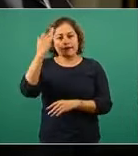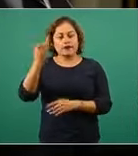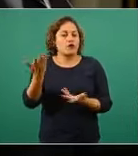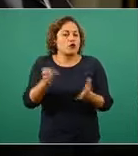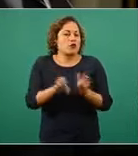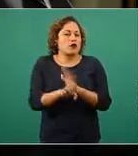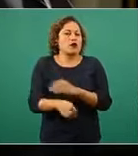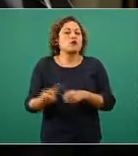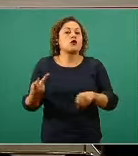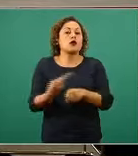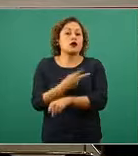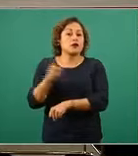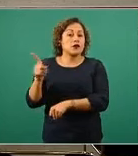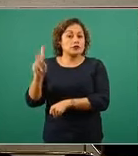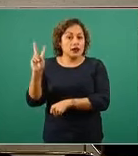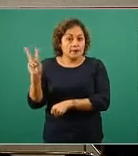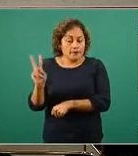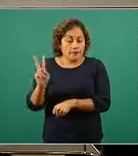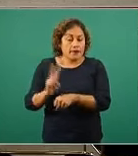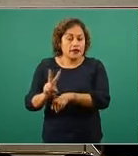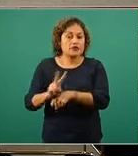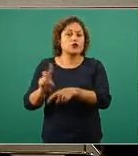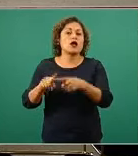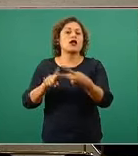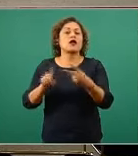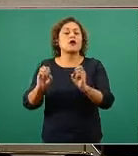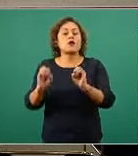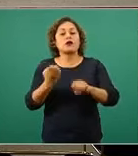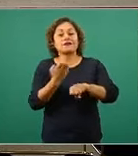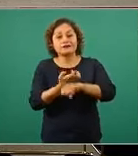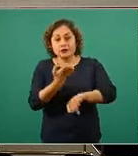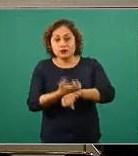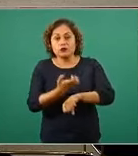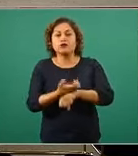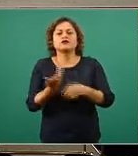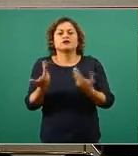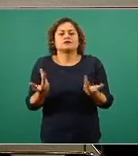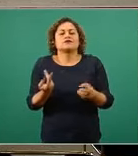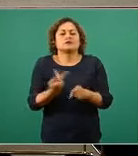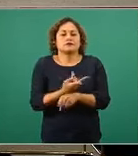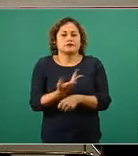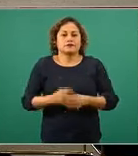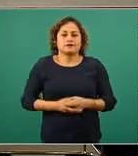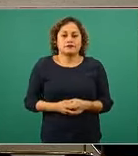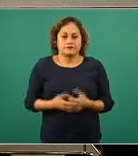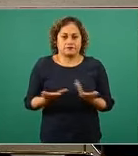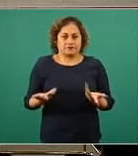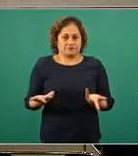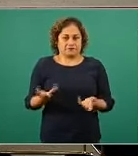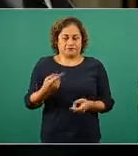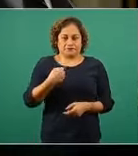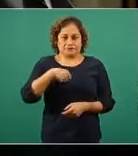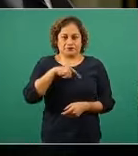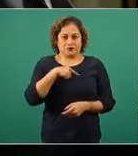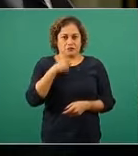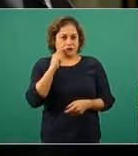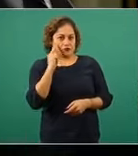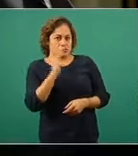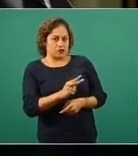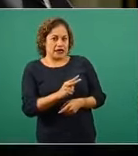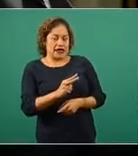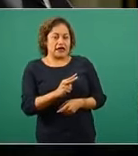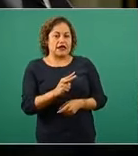Venezuela o de Estados Unidos, pues resuena mucho, ¿no? Contra lo que uno ve en los datos estadísticos del Instituto